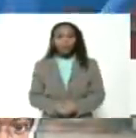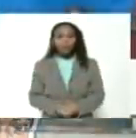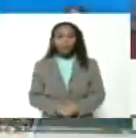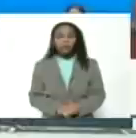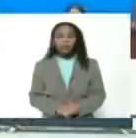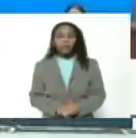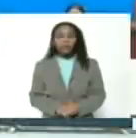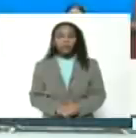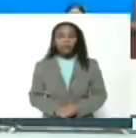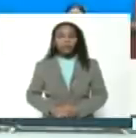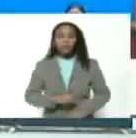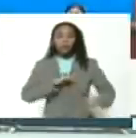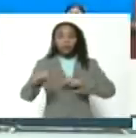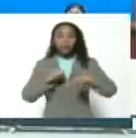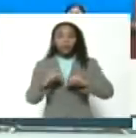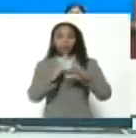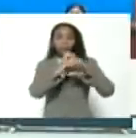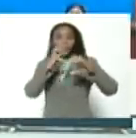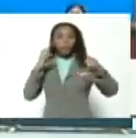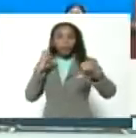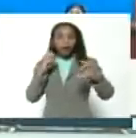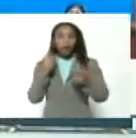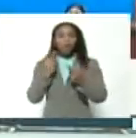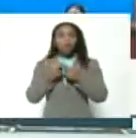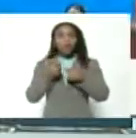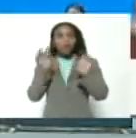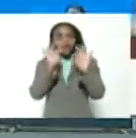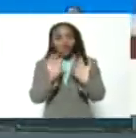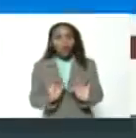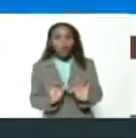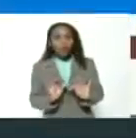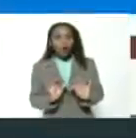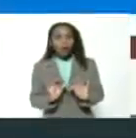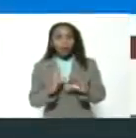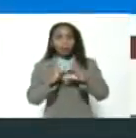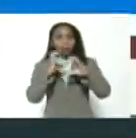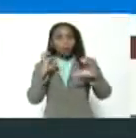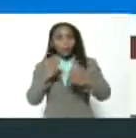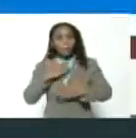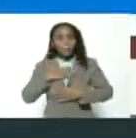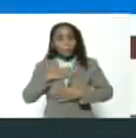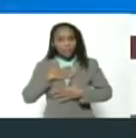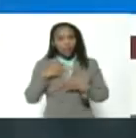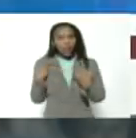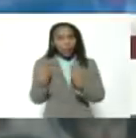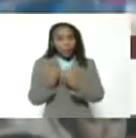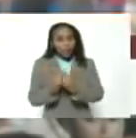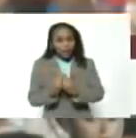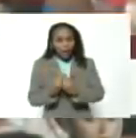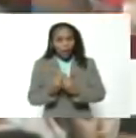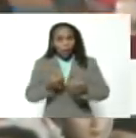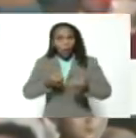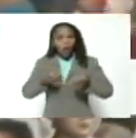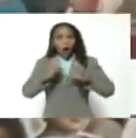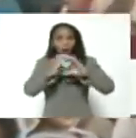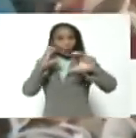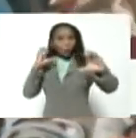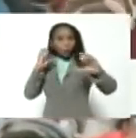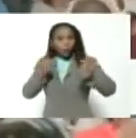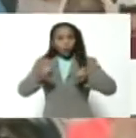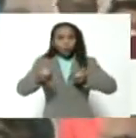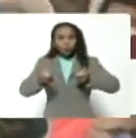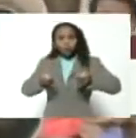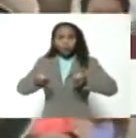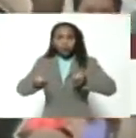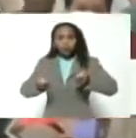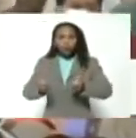Los movimientos del transporte multimodal, transportistas, mis colegas autobuseros,